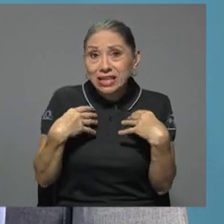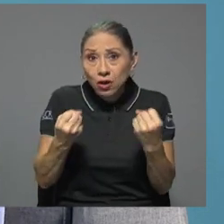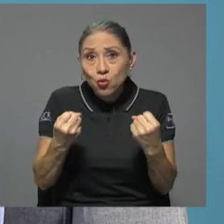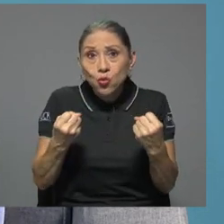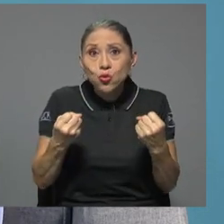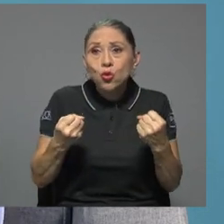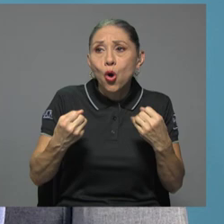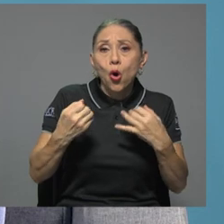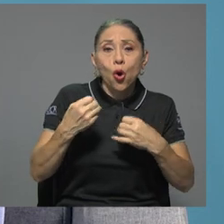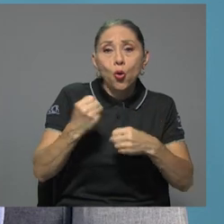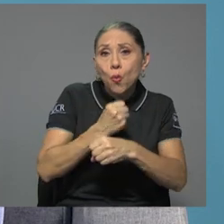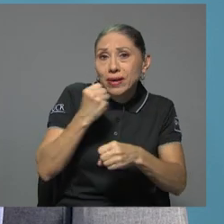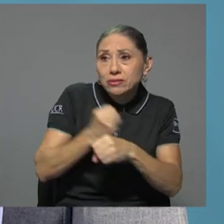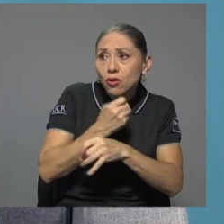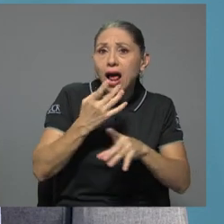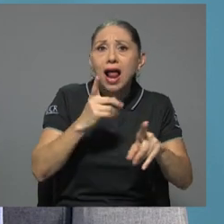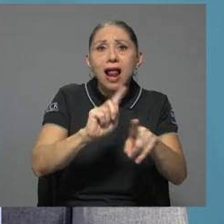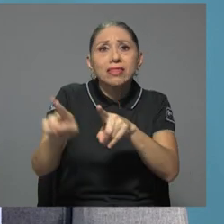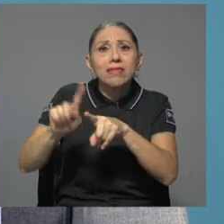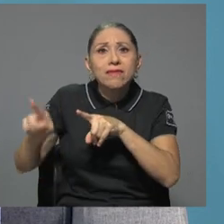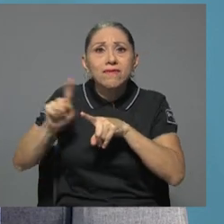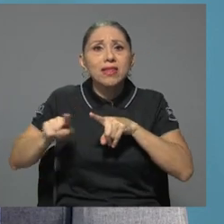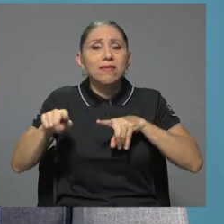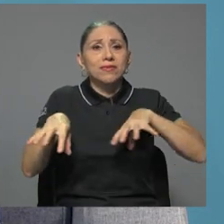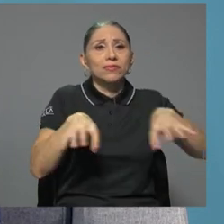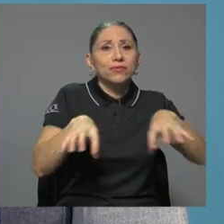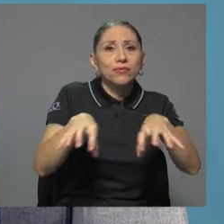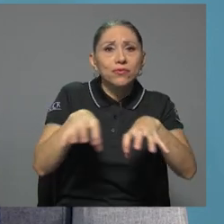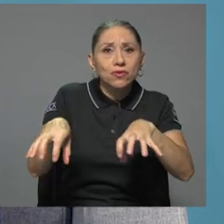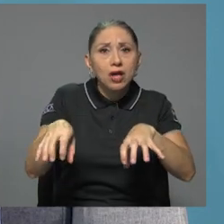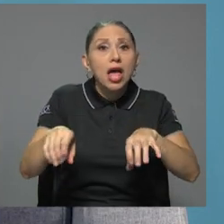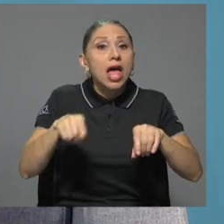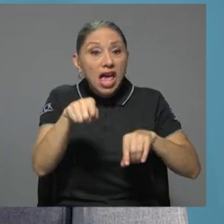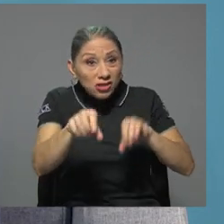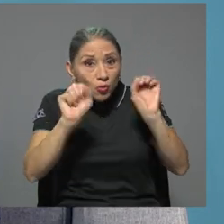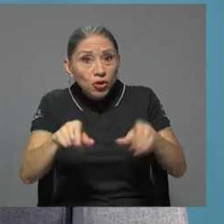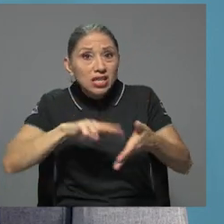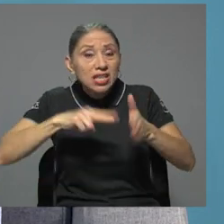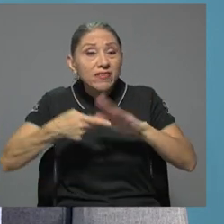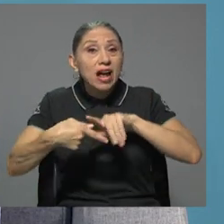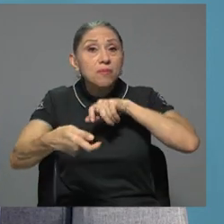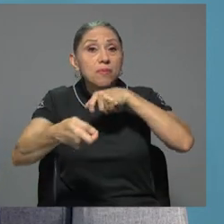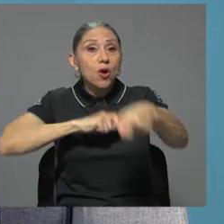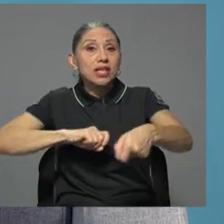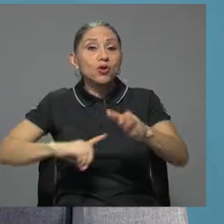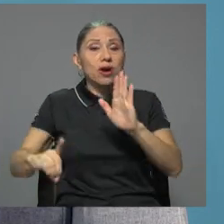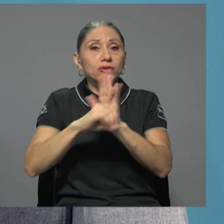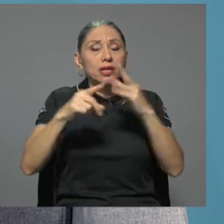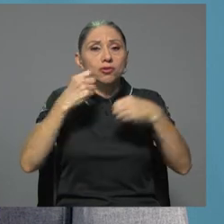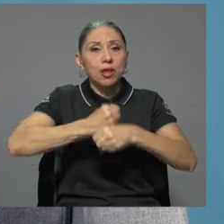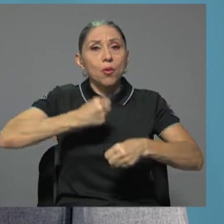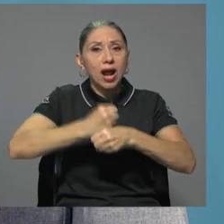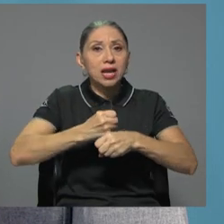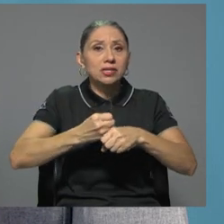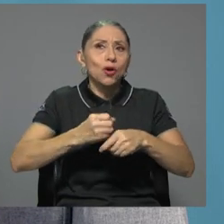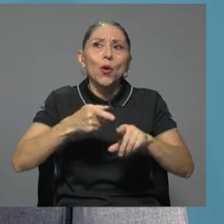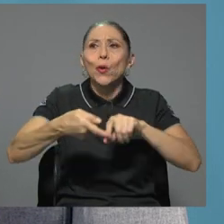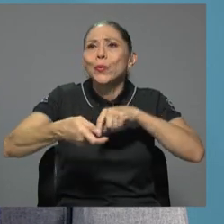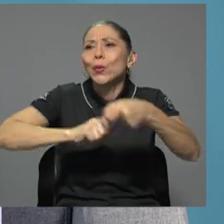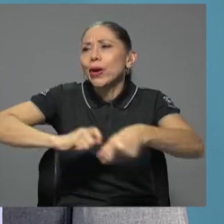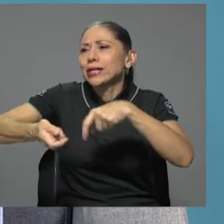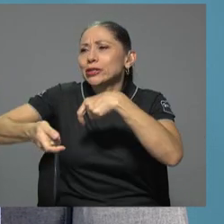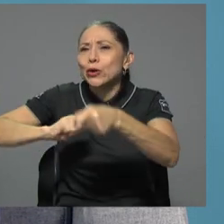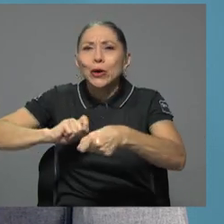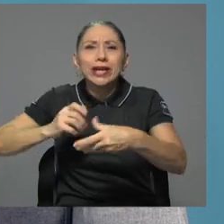vez convertirse en violaciones a los derechos laborales o violaciones a las una especie de